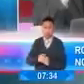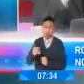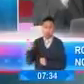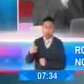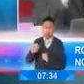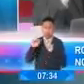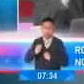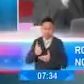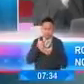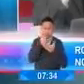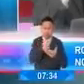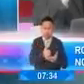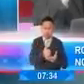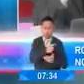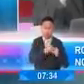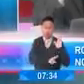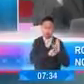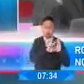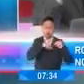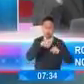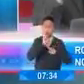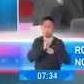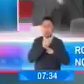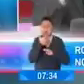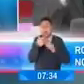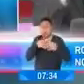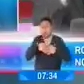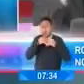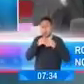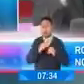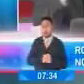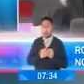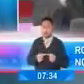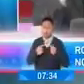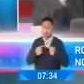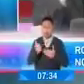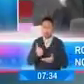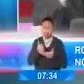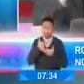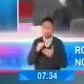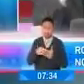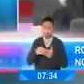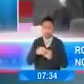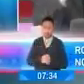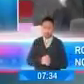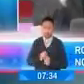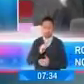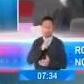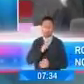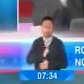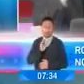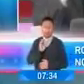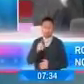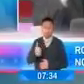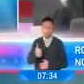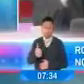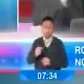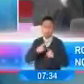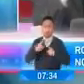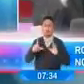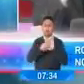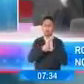necesitan, estén mejor y que el país esté un poco mejor. Eso nos guía en el día a día. Eso es lo ético. ¿Y lo legal? Bueno, lo legal